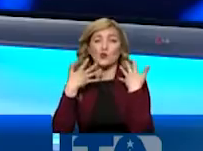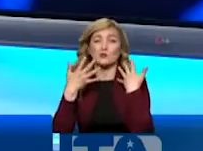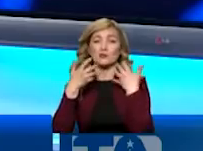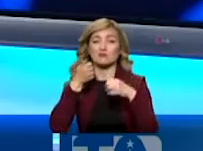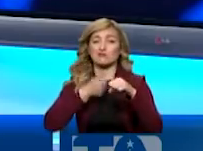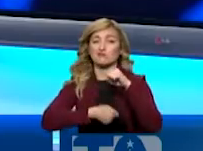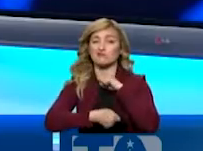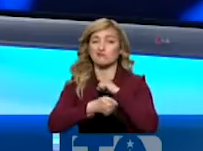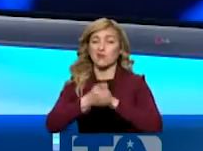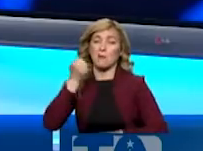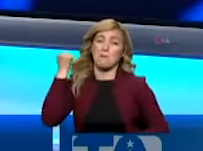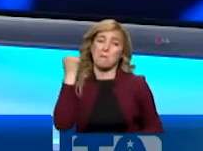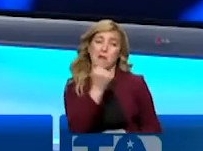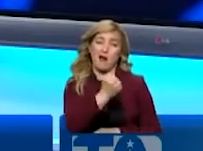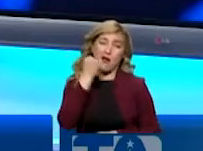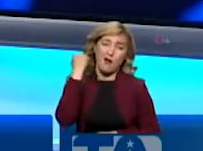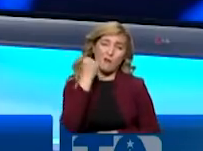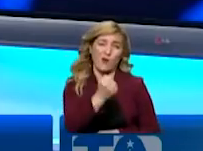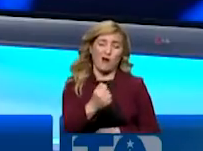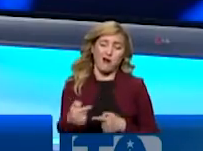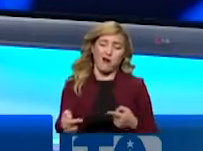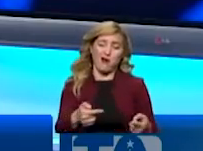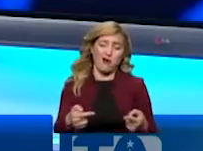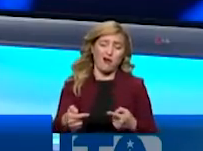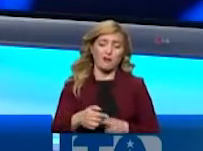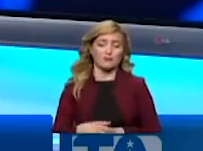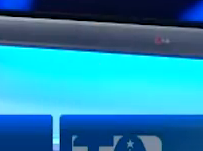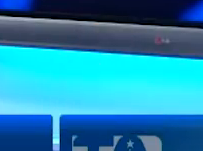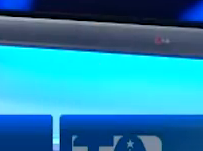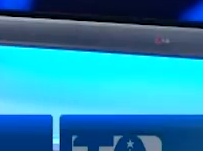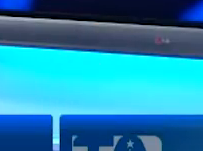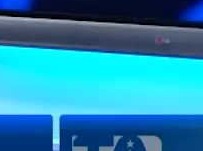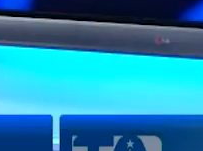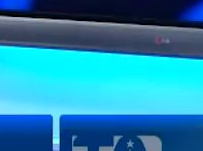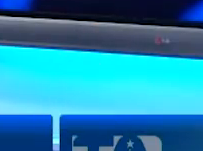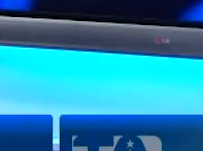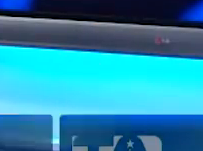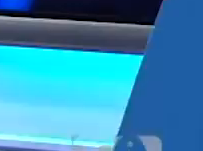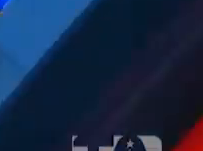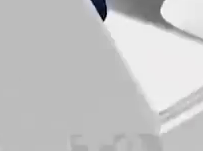habría recibido varias puñaladas en medio de una riña. Catalina García informa.